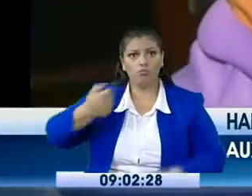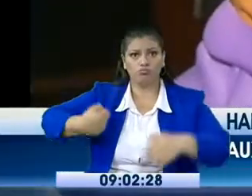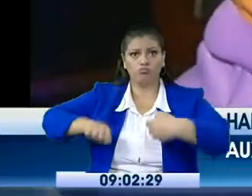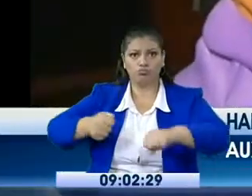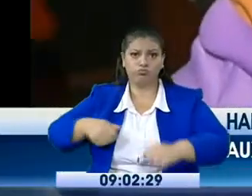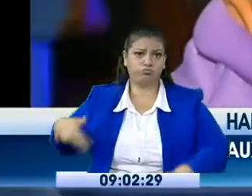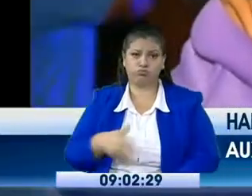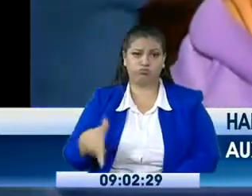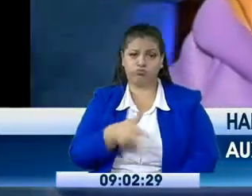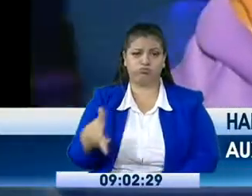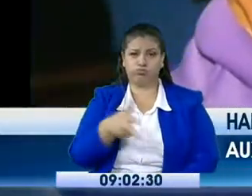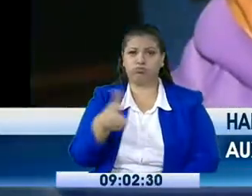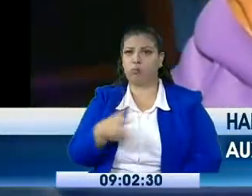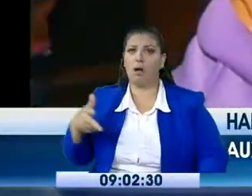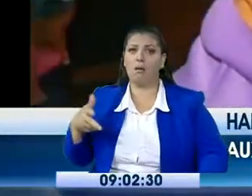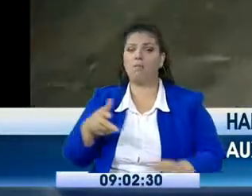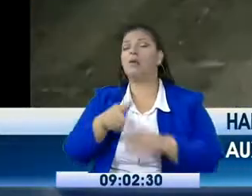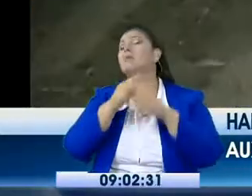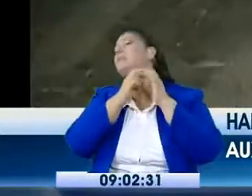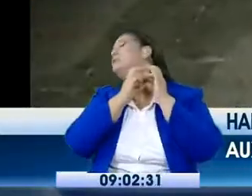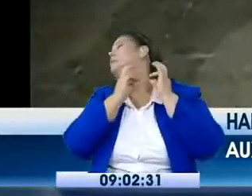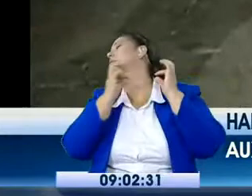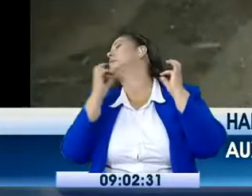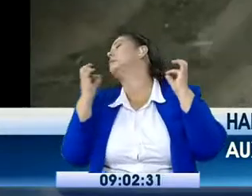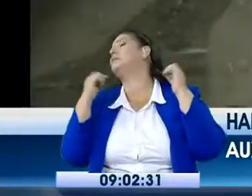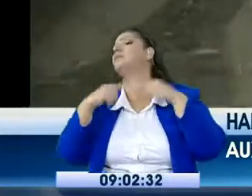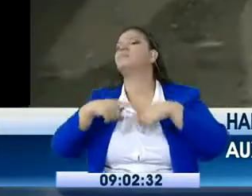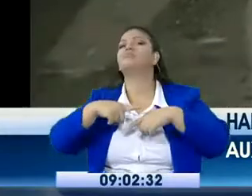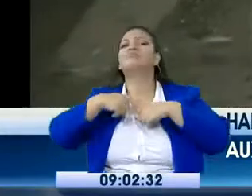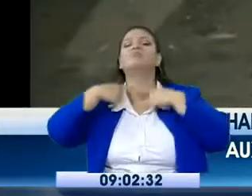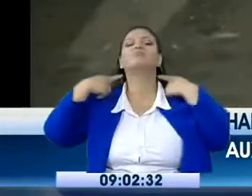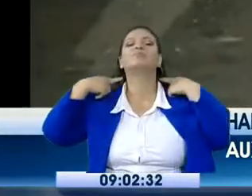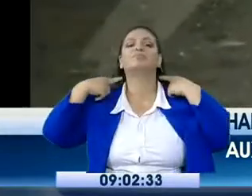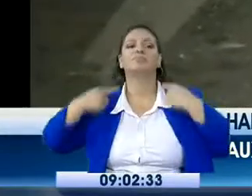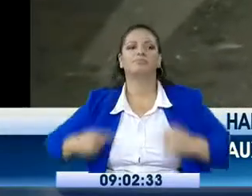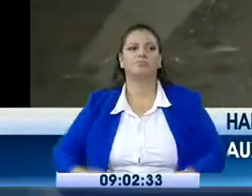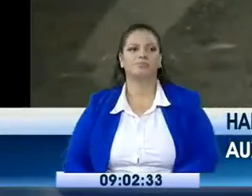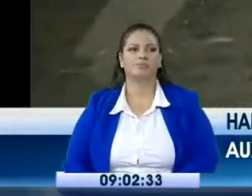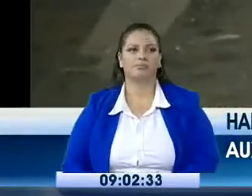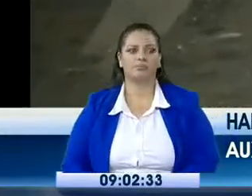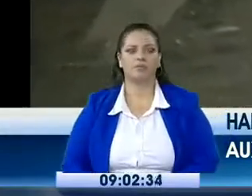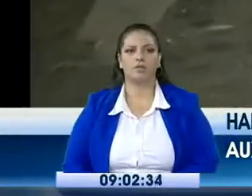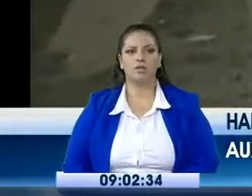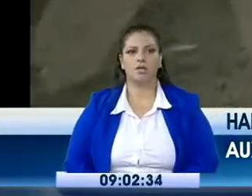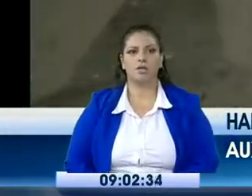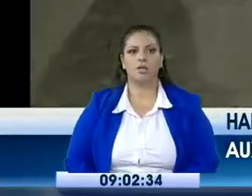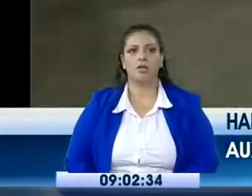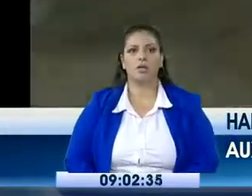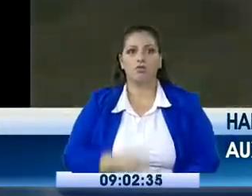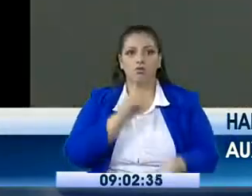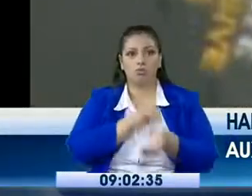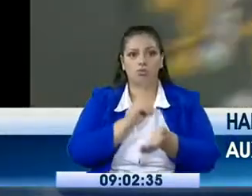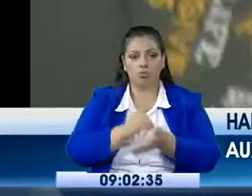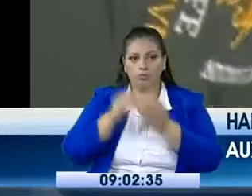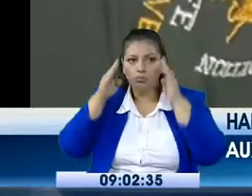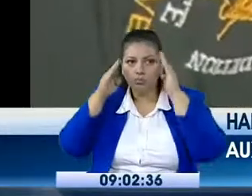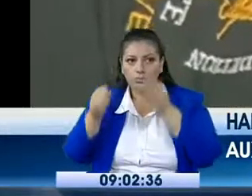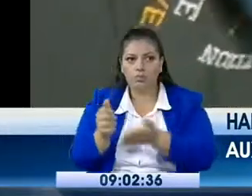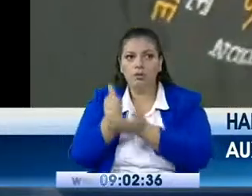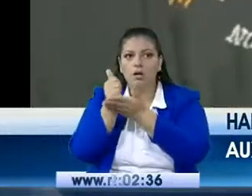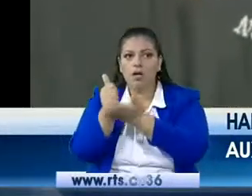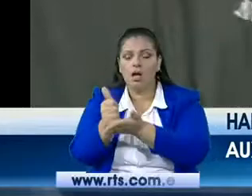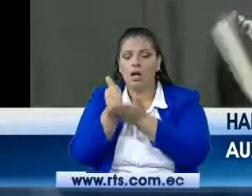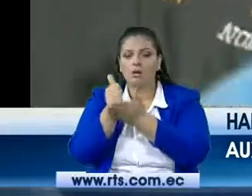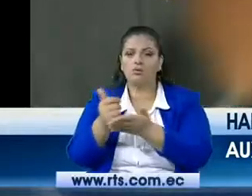enredado. Y se arrancó, lo arrancó. Una vez que los paramédicos se hicieron presentes en el lugar, estabilizaron al motociclista para